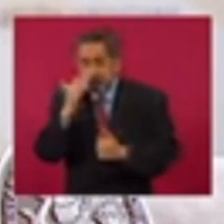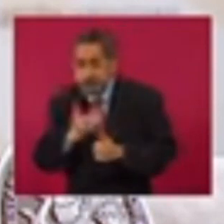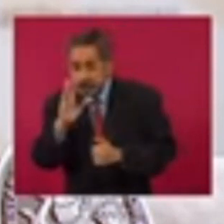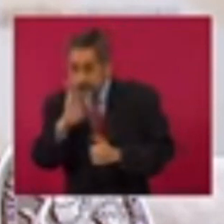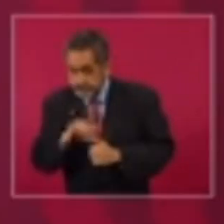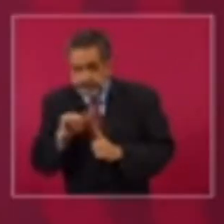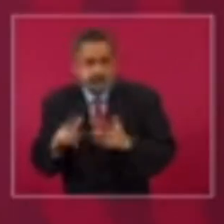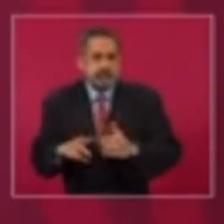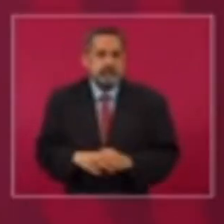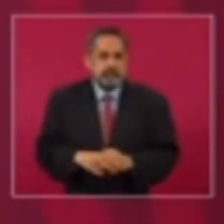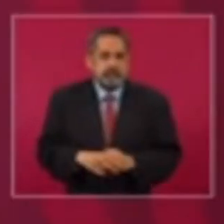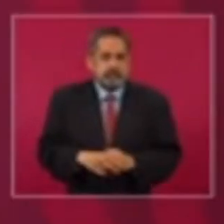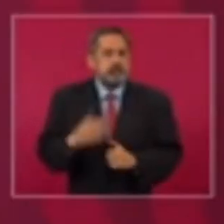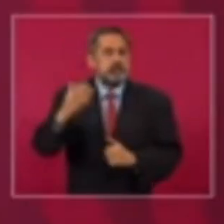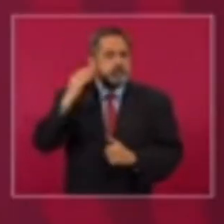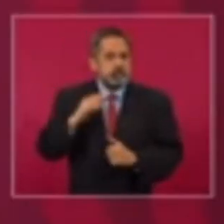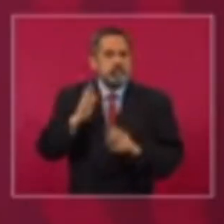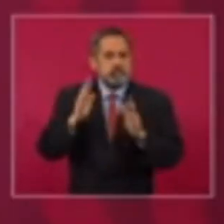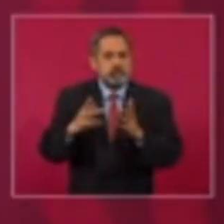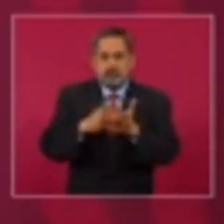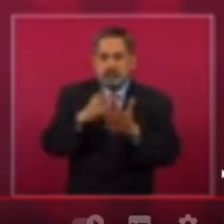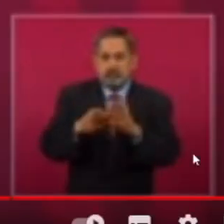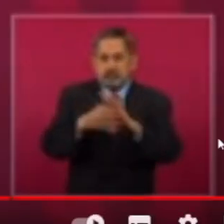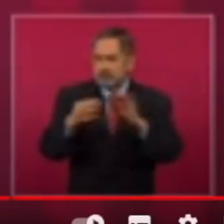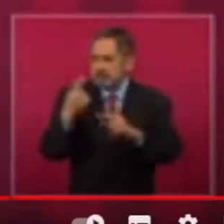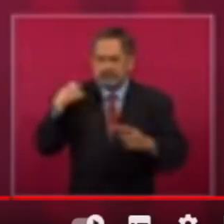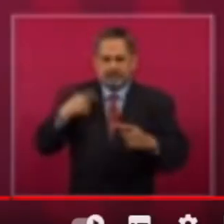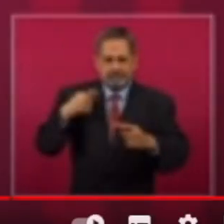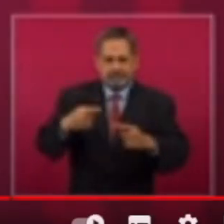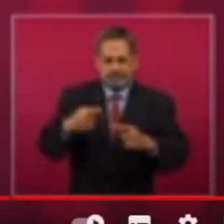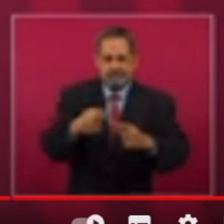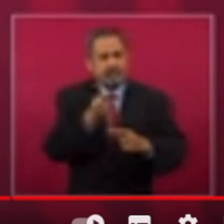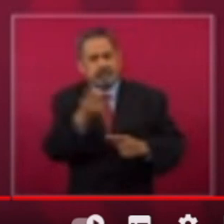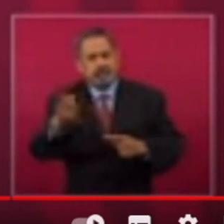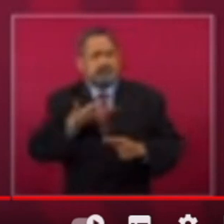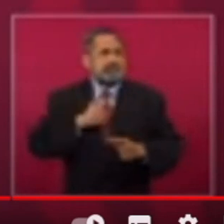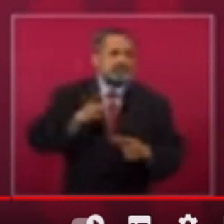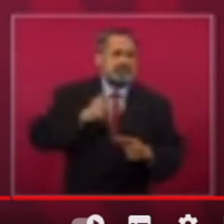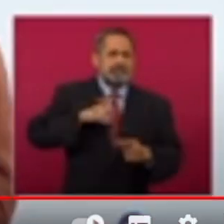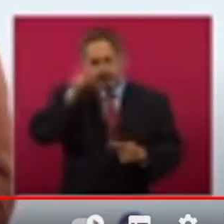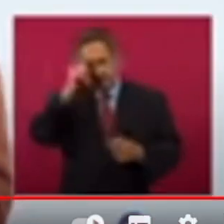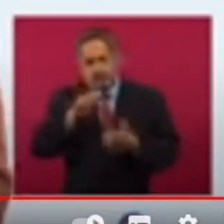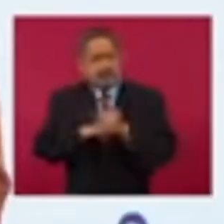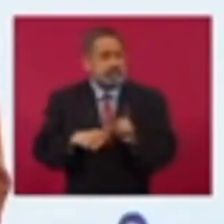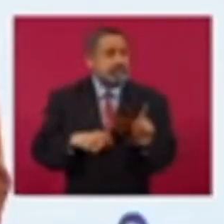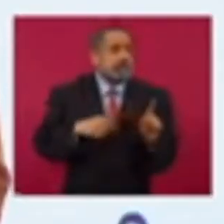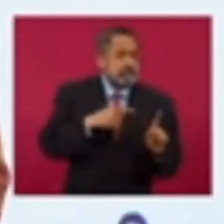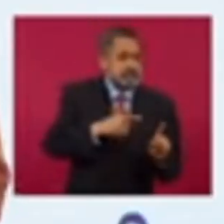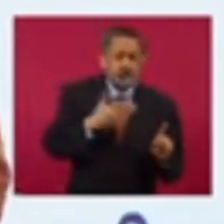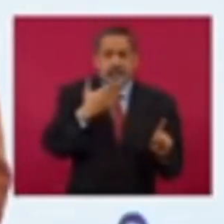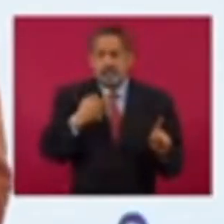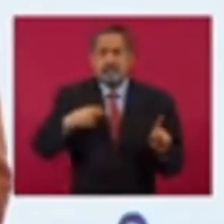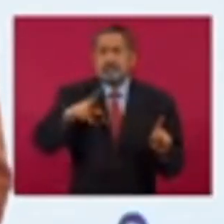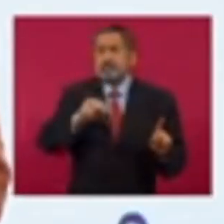irregularidades. Se ha comentado a través de estos días algunas inconformidades, por ejemplo, de esta persona o esta otra no